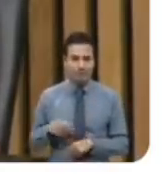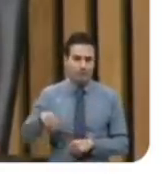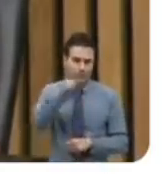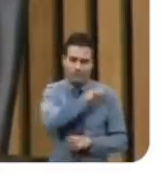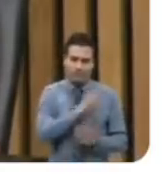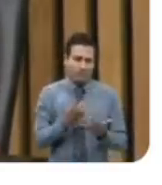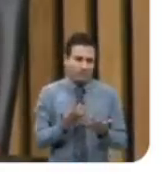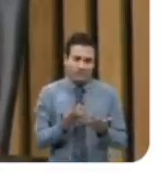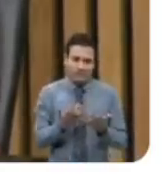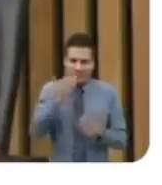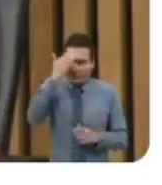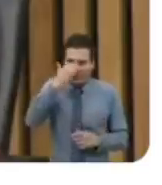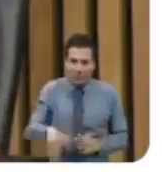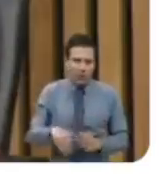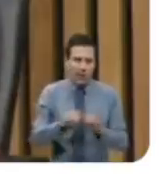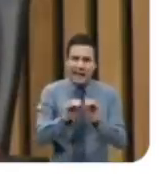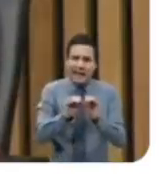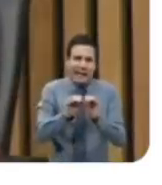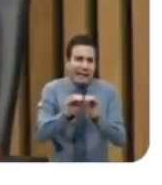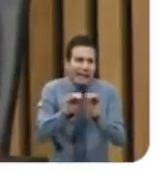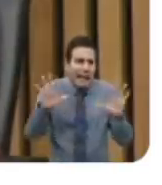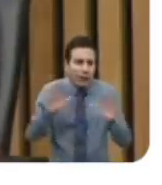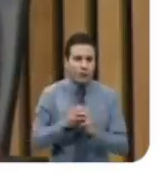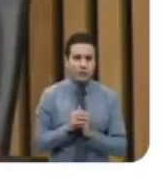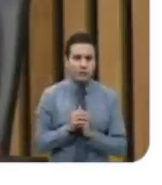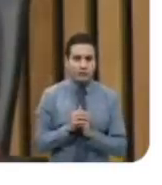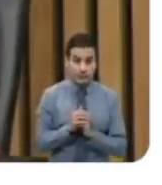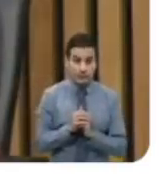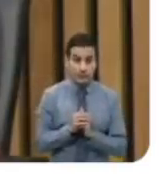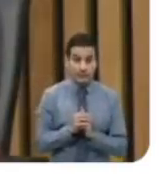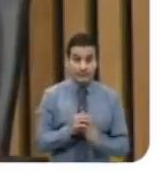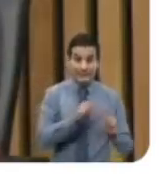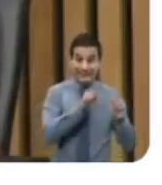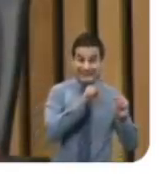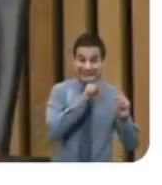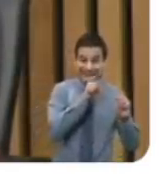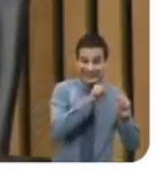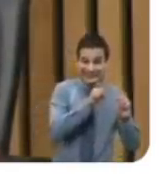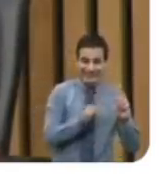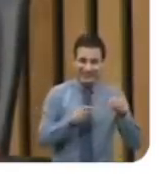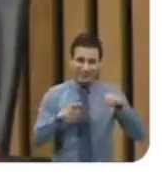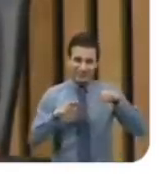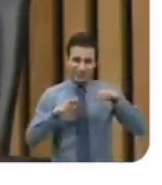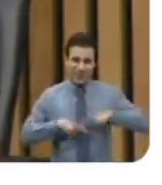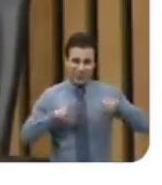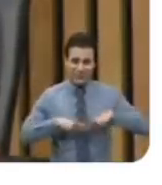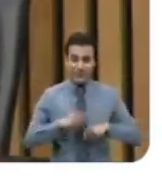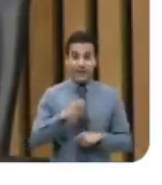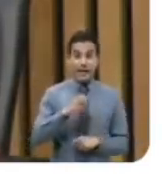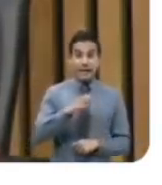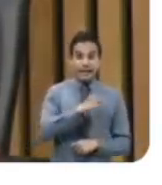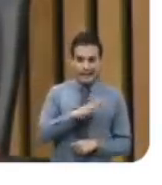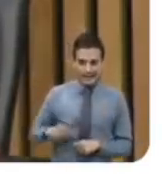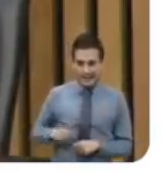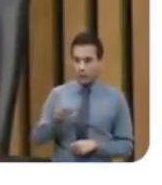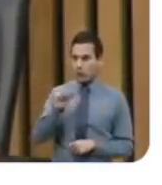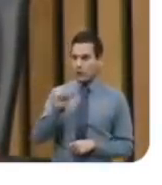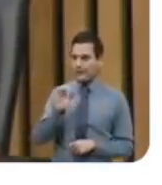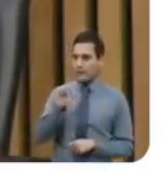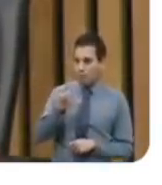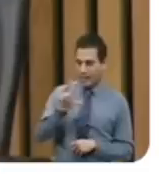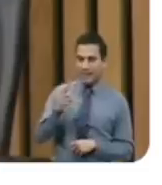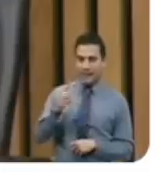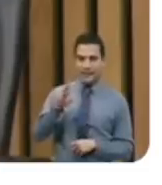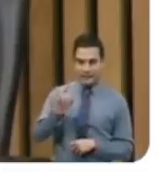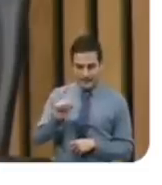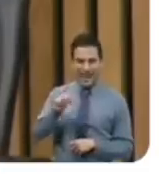claro que el propósito de publicitar a un candidato samuel garcía del